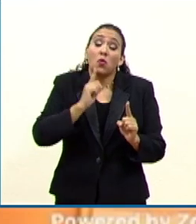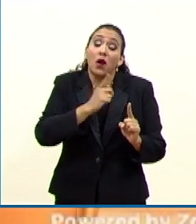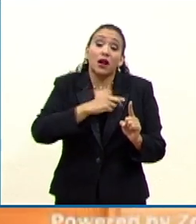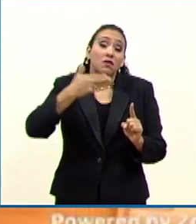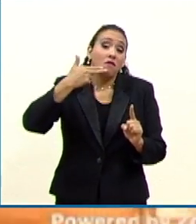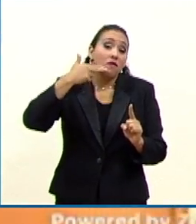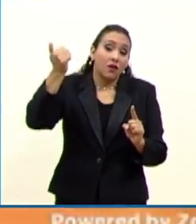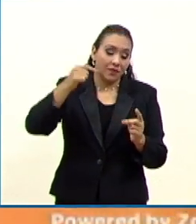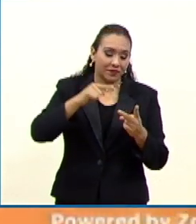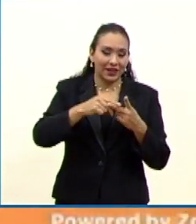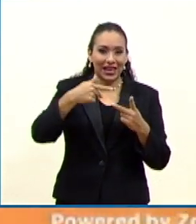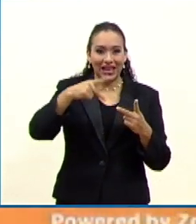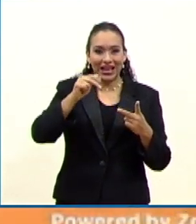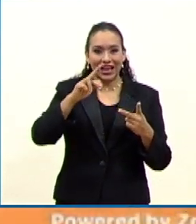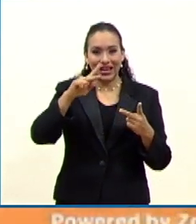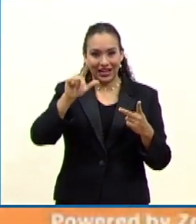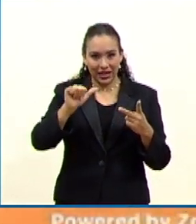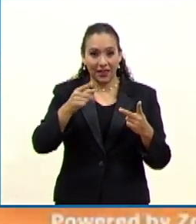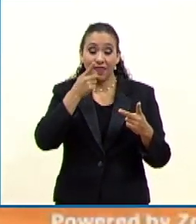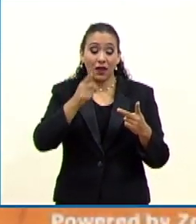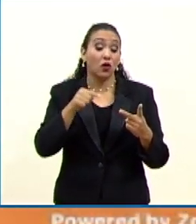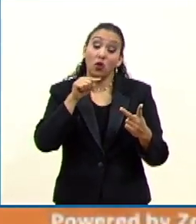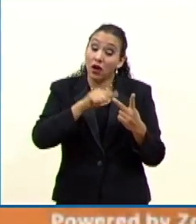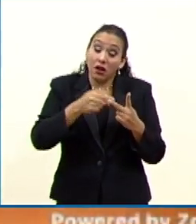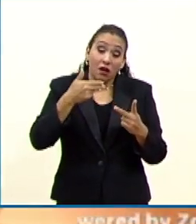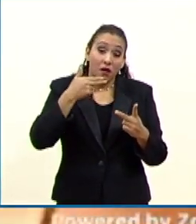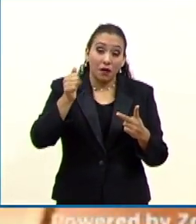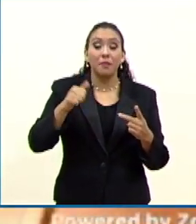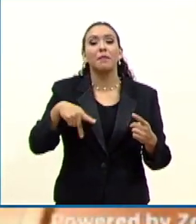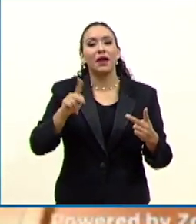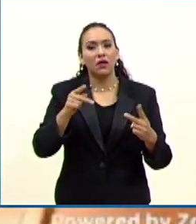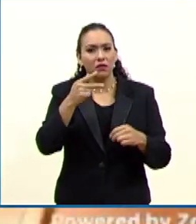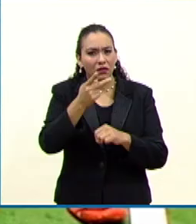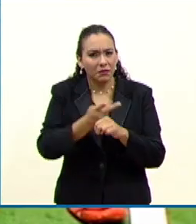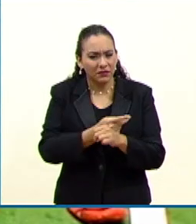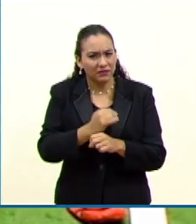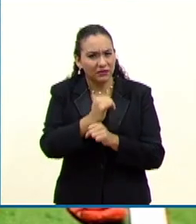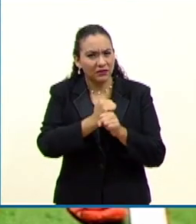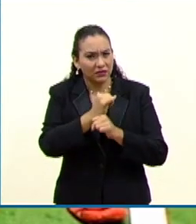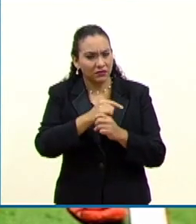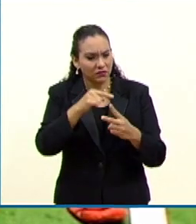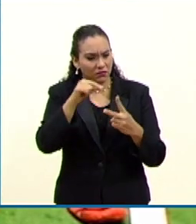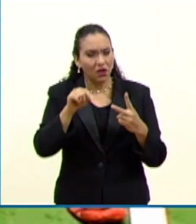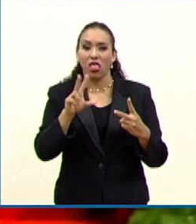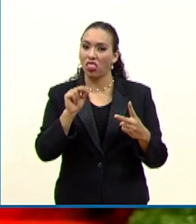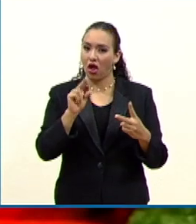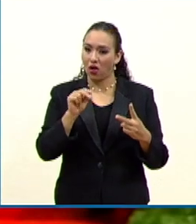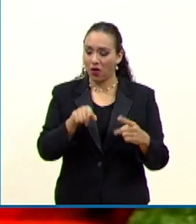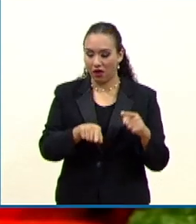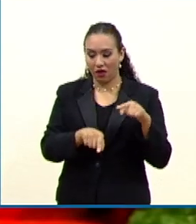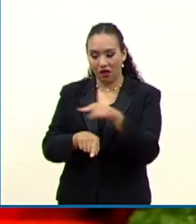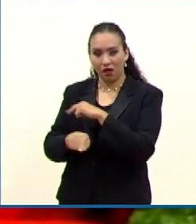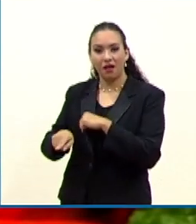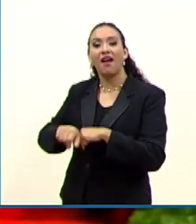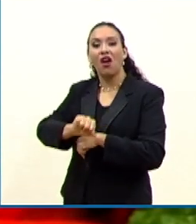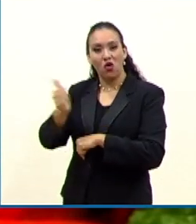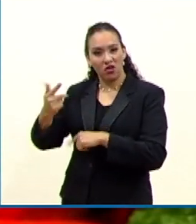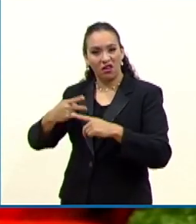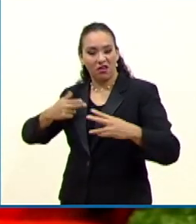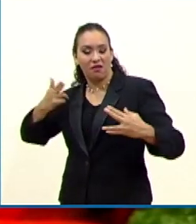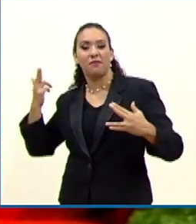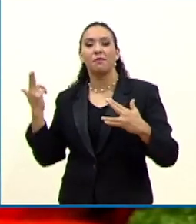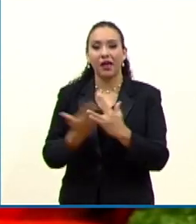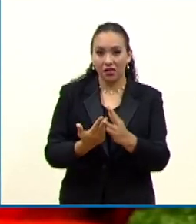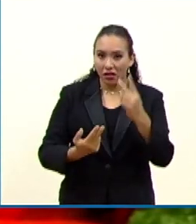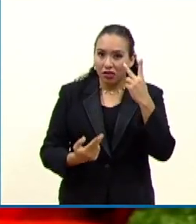Carla Póntigo, que se clasificó como homicidio culposo, debían reclasificarse como feminicidios. Además, precisó que este tipo de